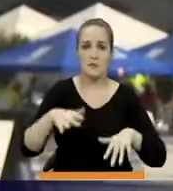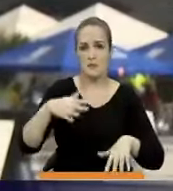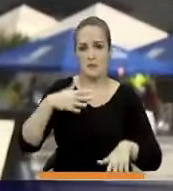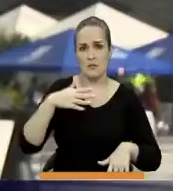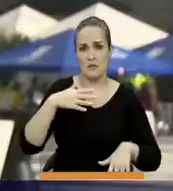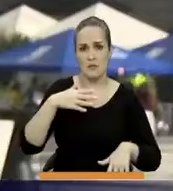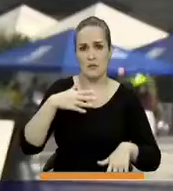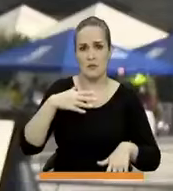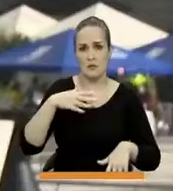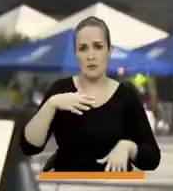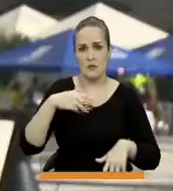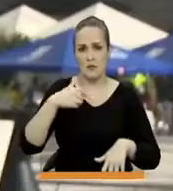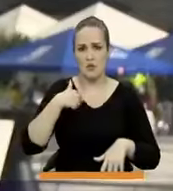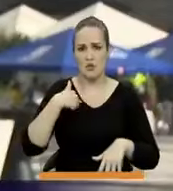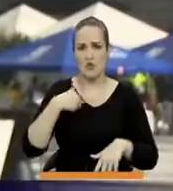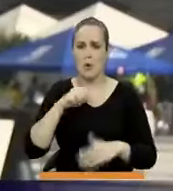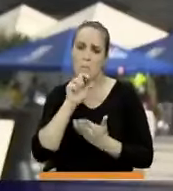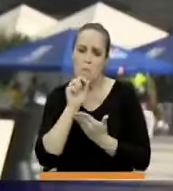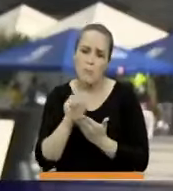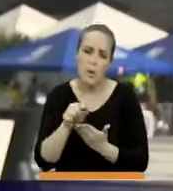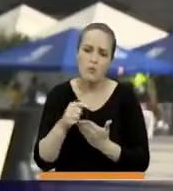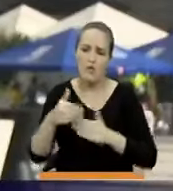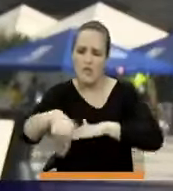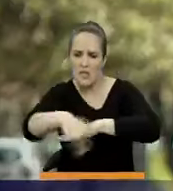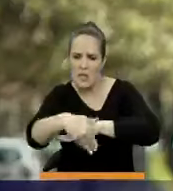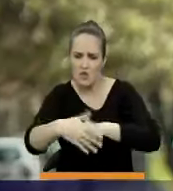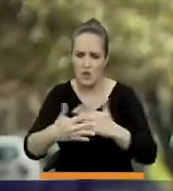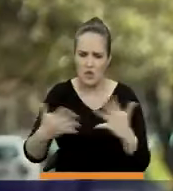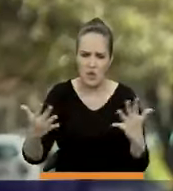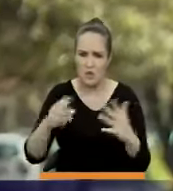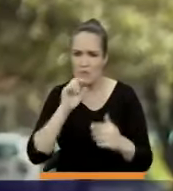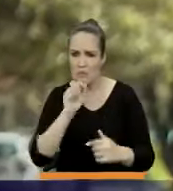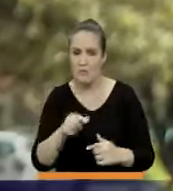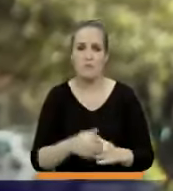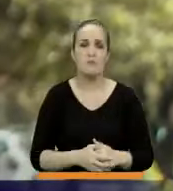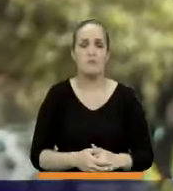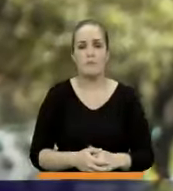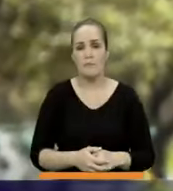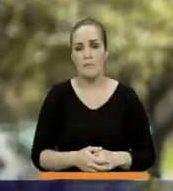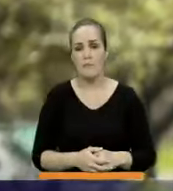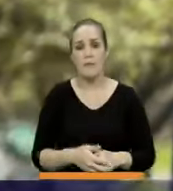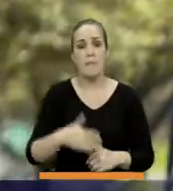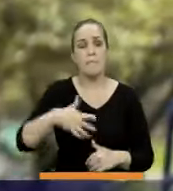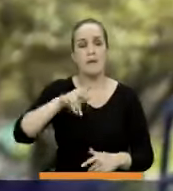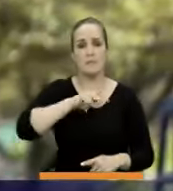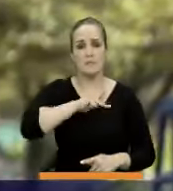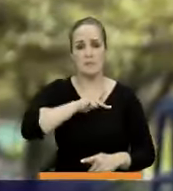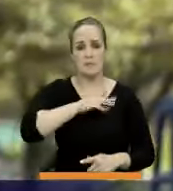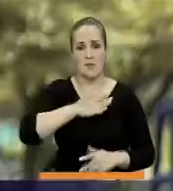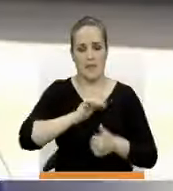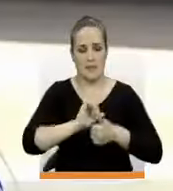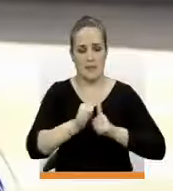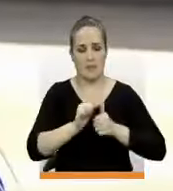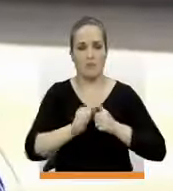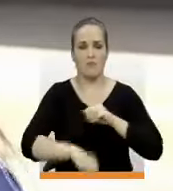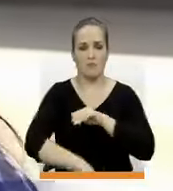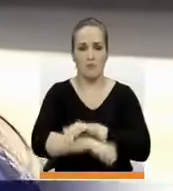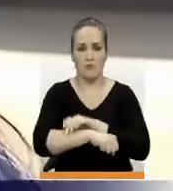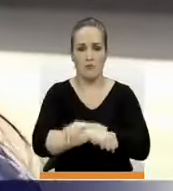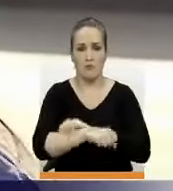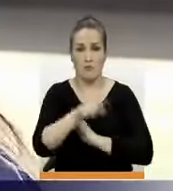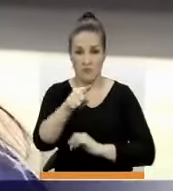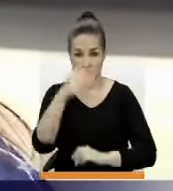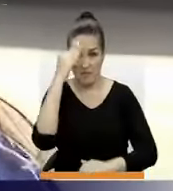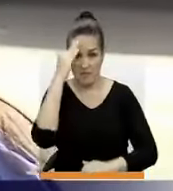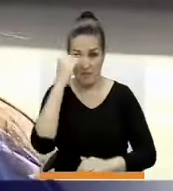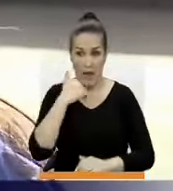preguntas que a veces me necesito saber, como direcciones y esas cosas así. En lo personal a mí, más que todo, es deporte como el fútbol. ¿Tú sabes